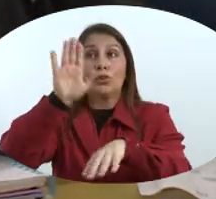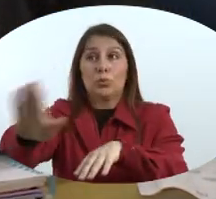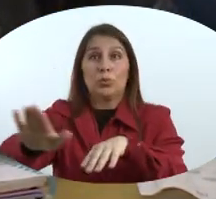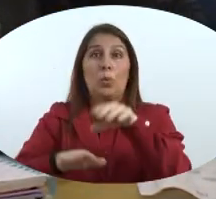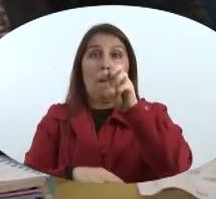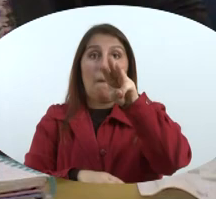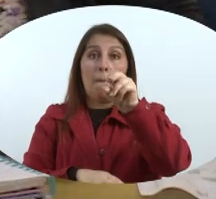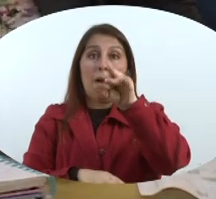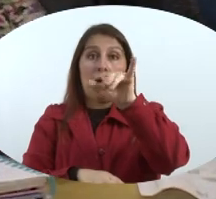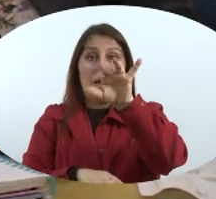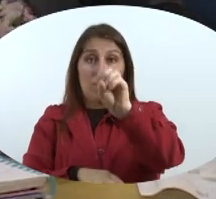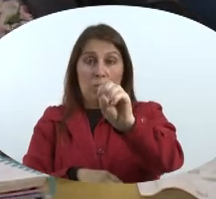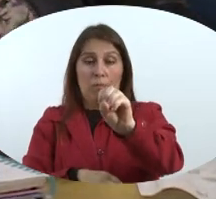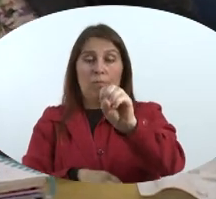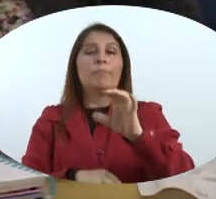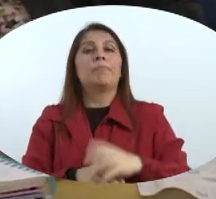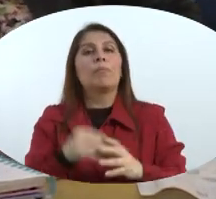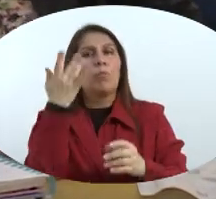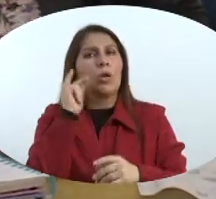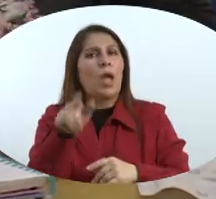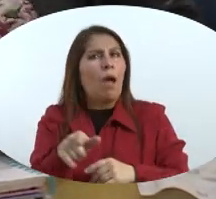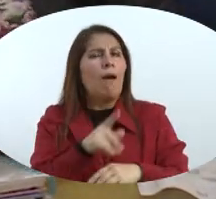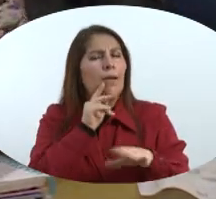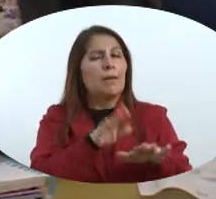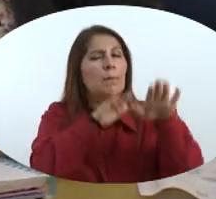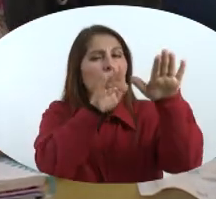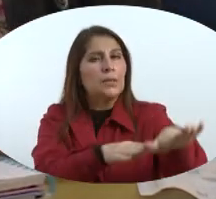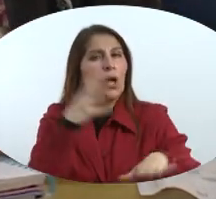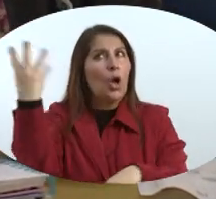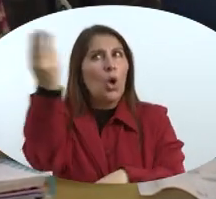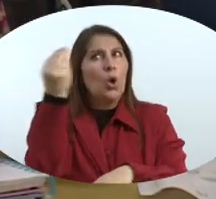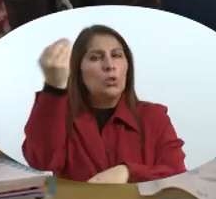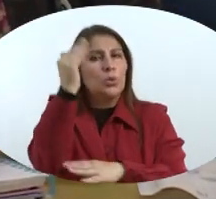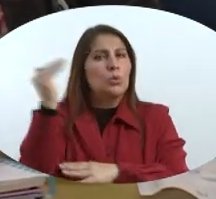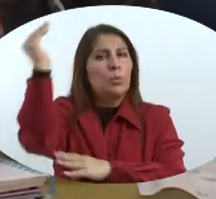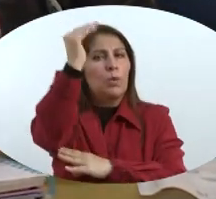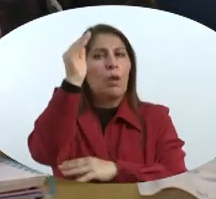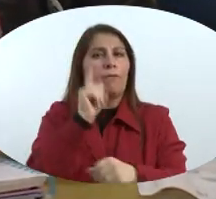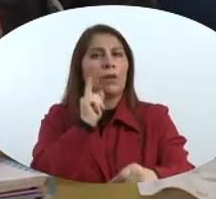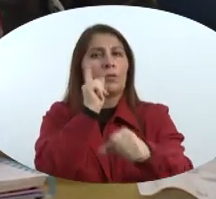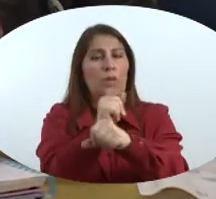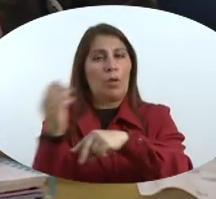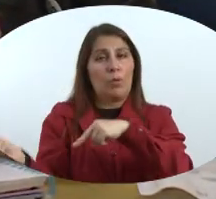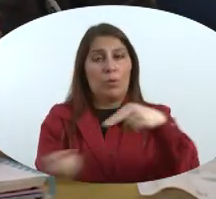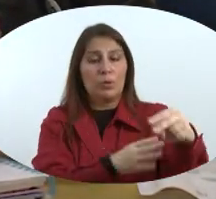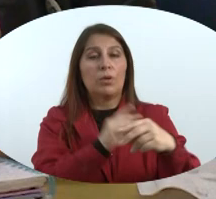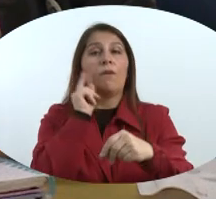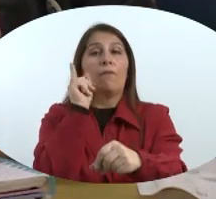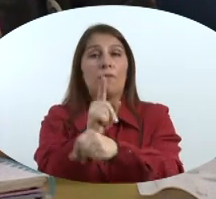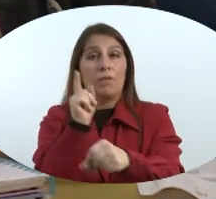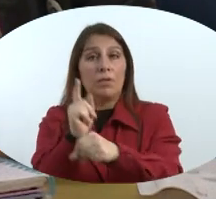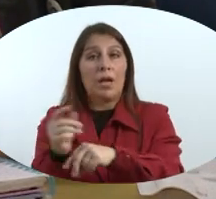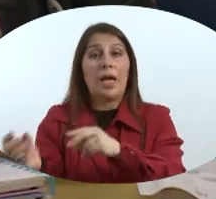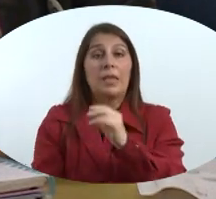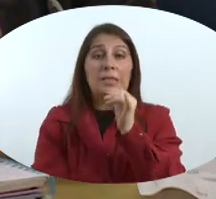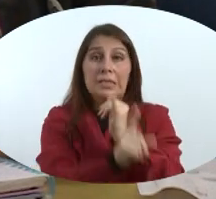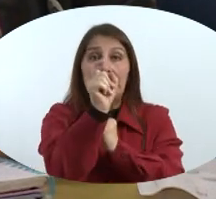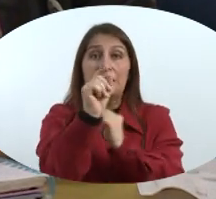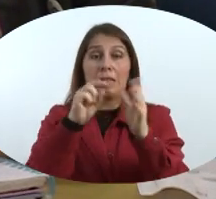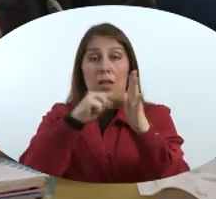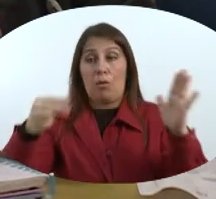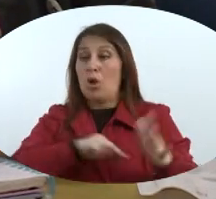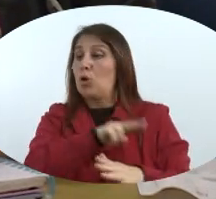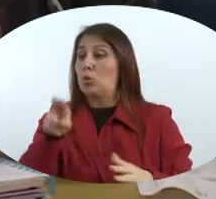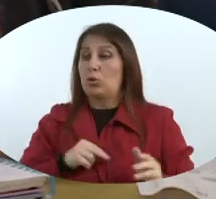decirlo este trabajo que tenemos digamos que en la representación al consejo superior a la facultad de ocasión y la facultad de 100 técnicos ya es un trabajo en equipo